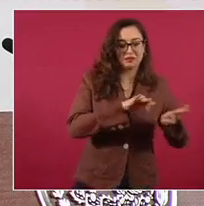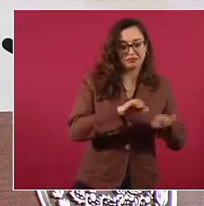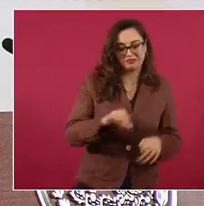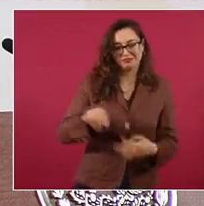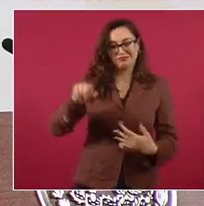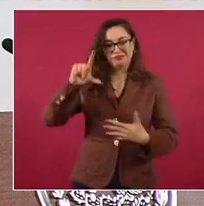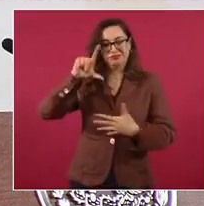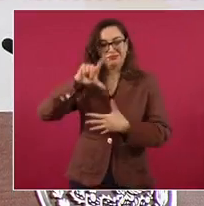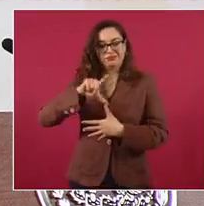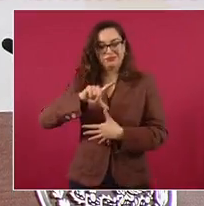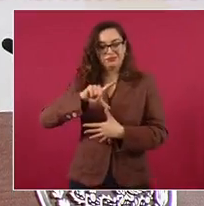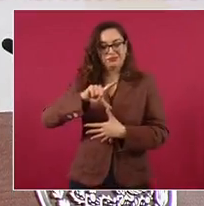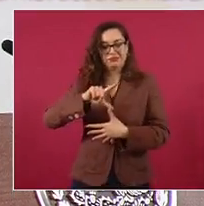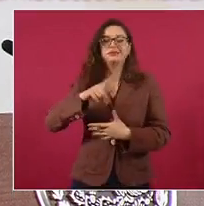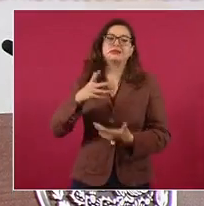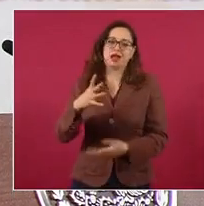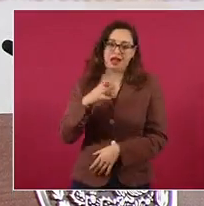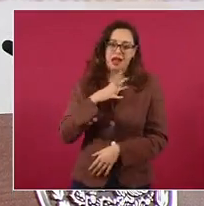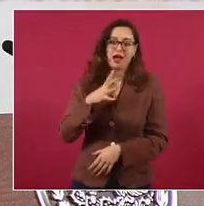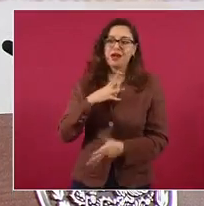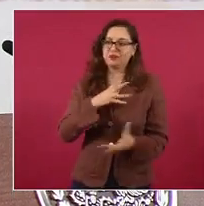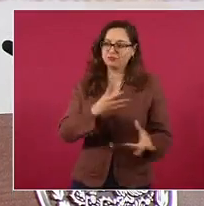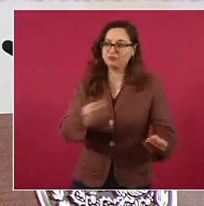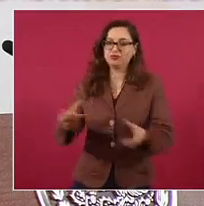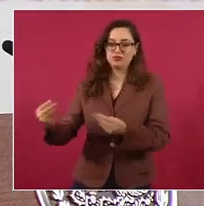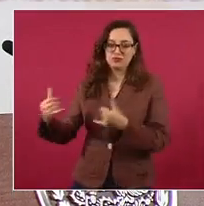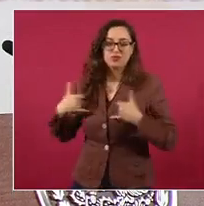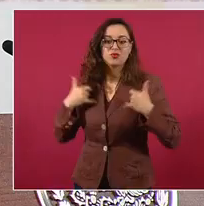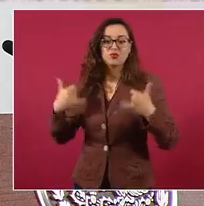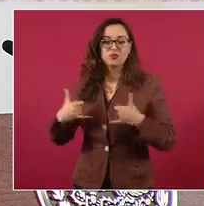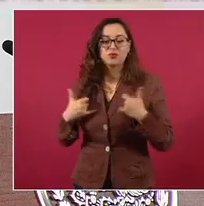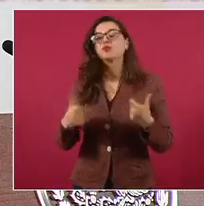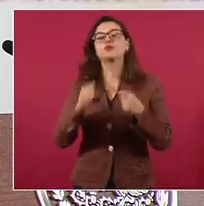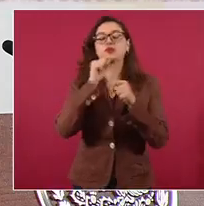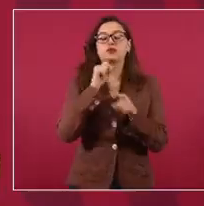América. Luego las distancias,